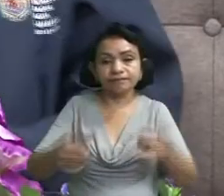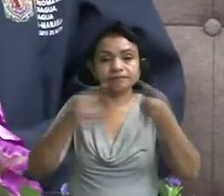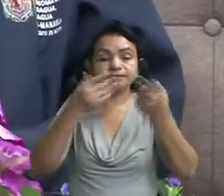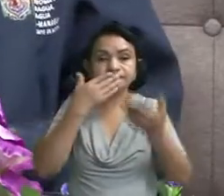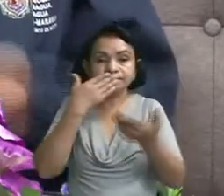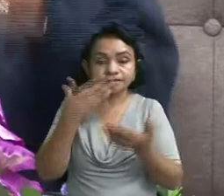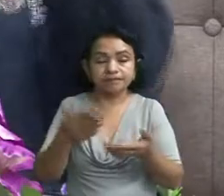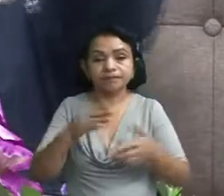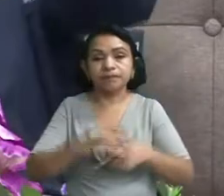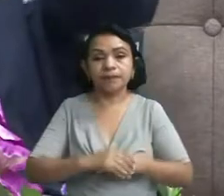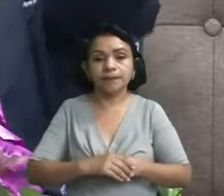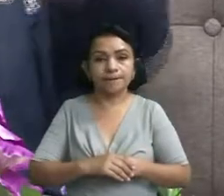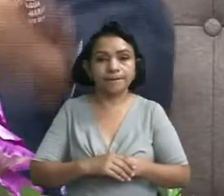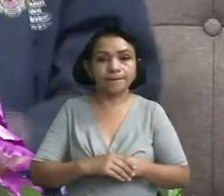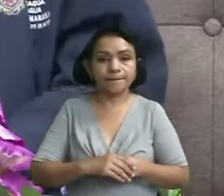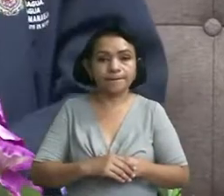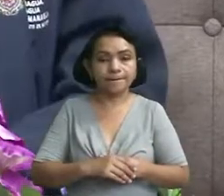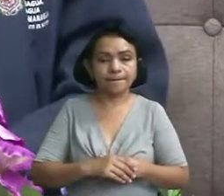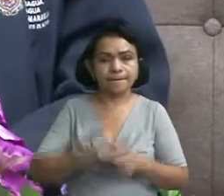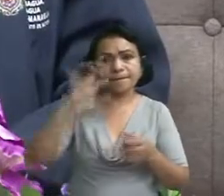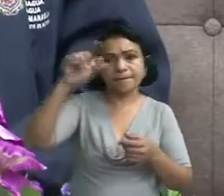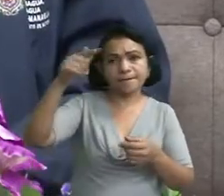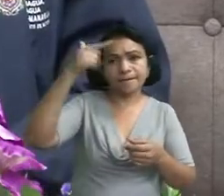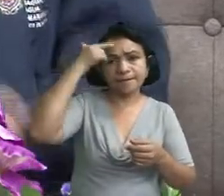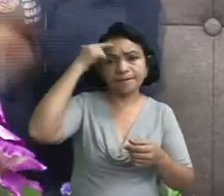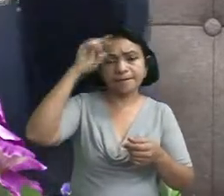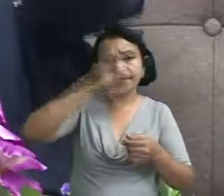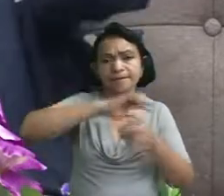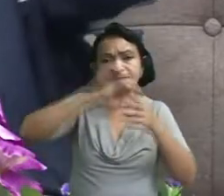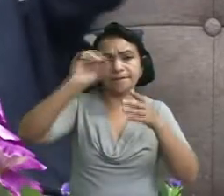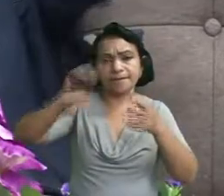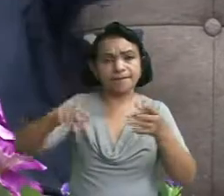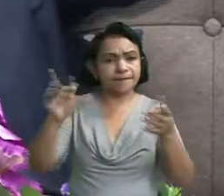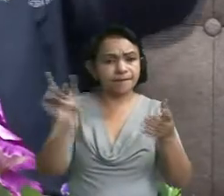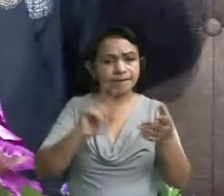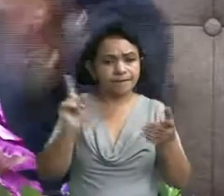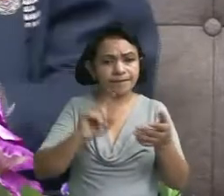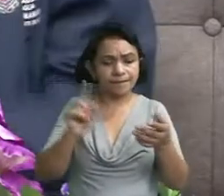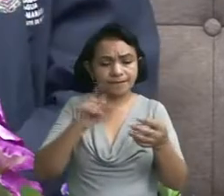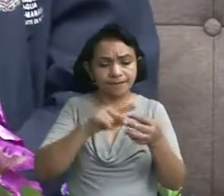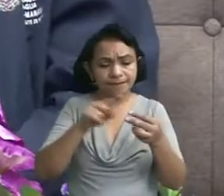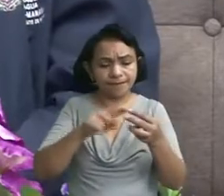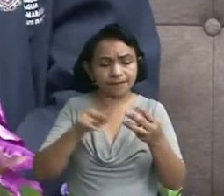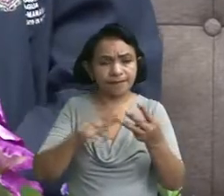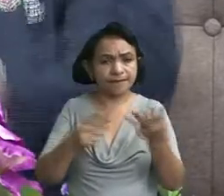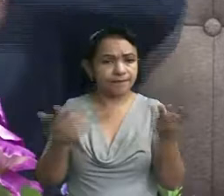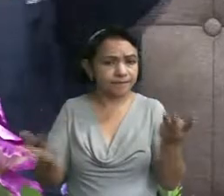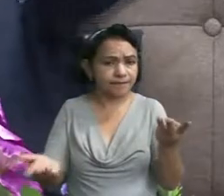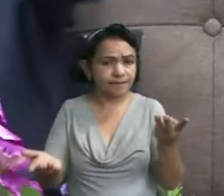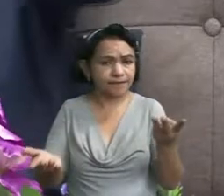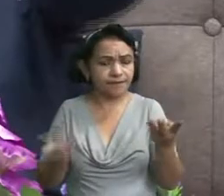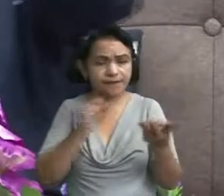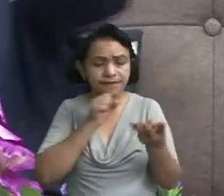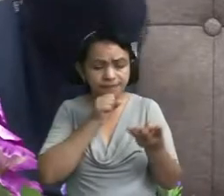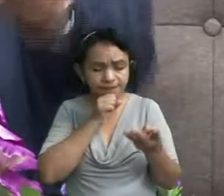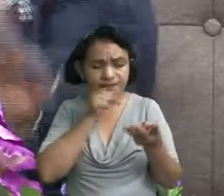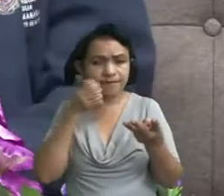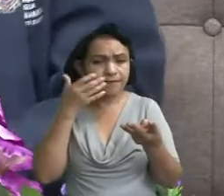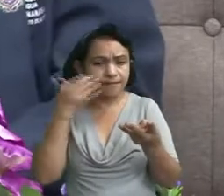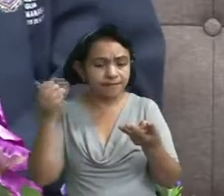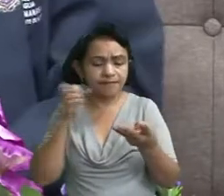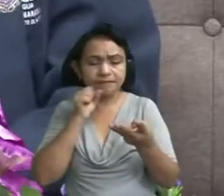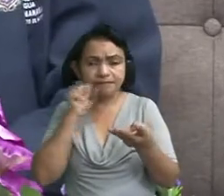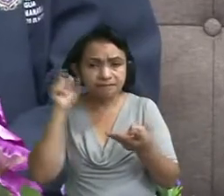constructiva. Nosotros no queríamos derrocar gobierno. En el periodo neoliberal de estos tres gobiernos hubo mucha protesta, muchos